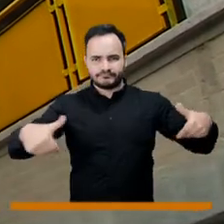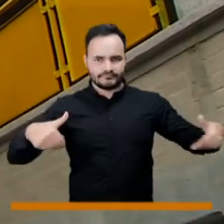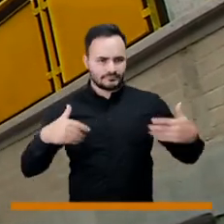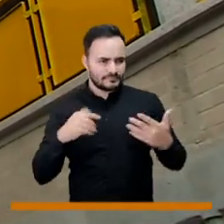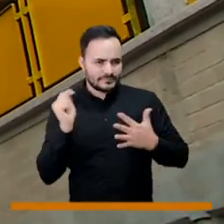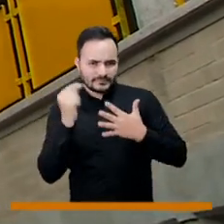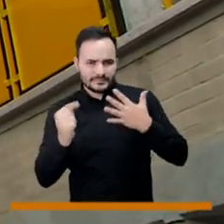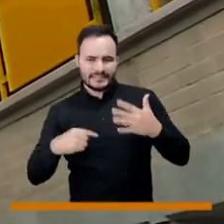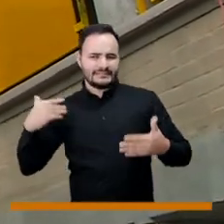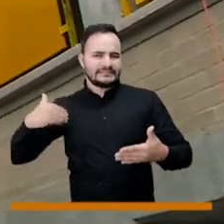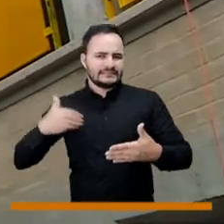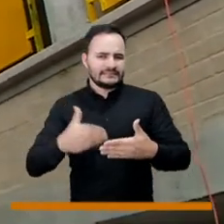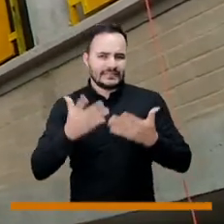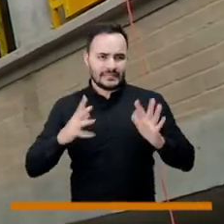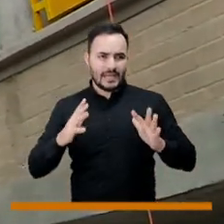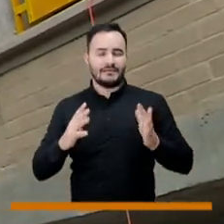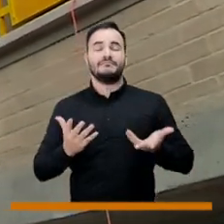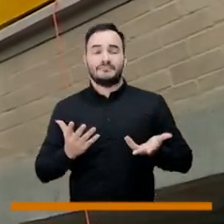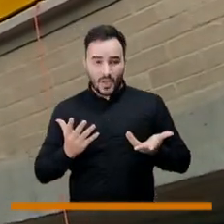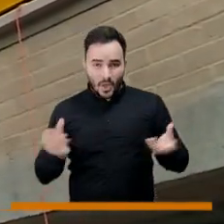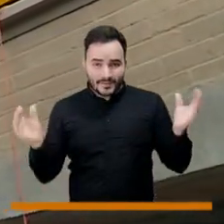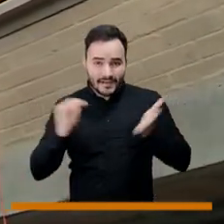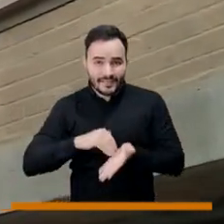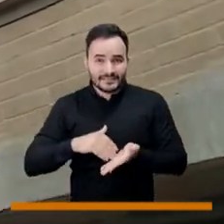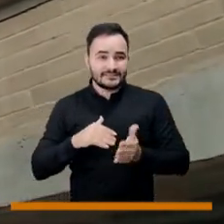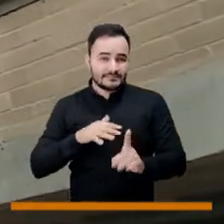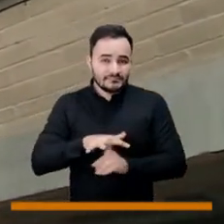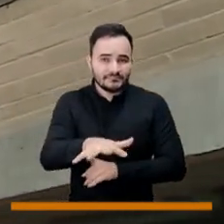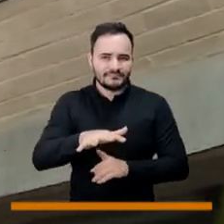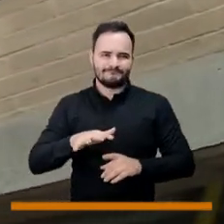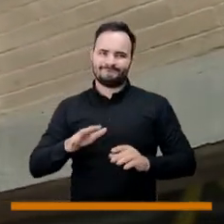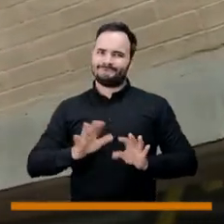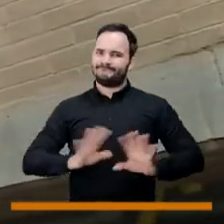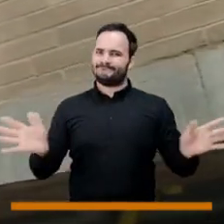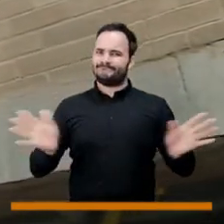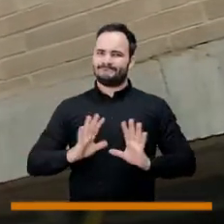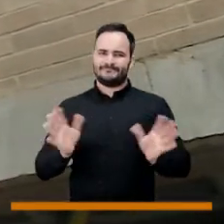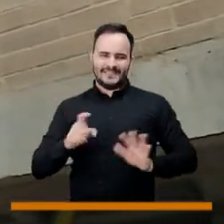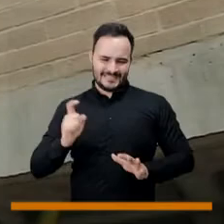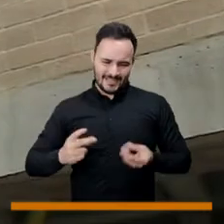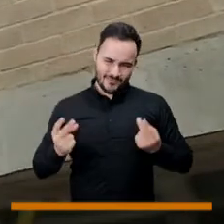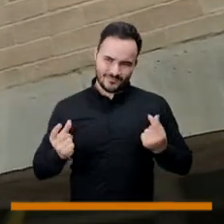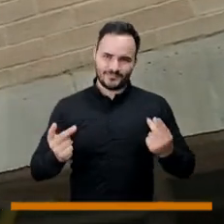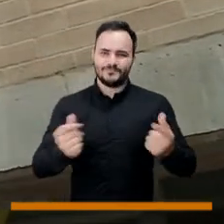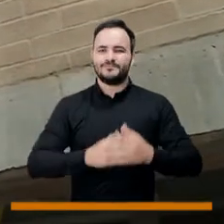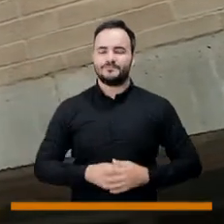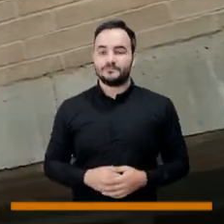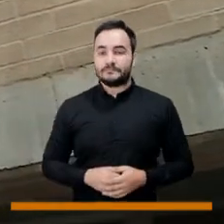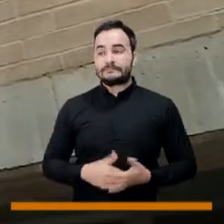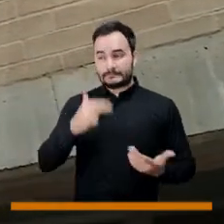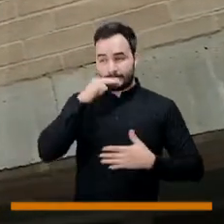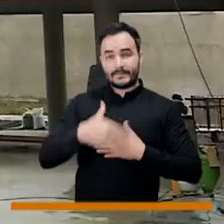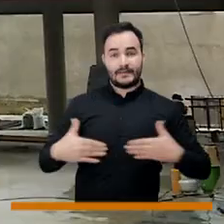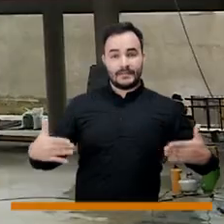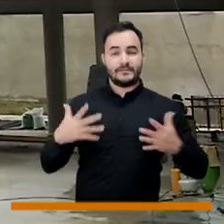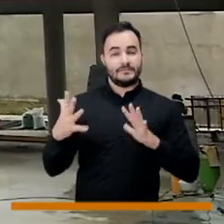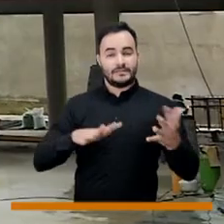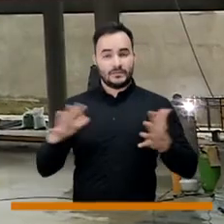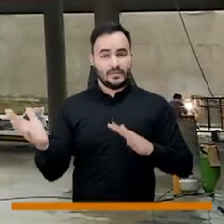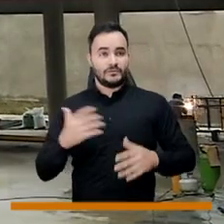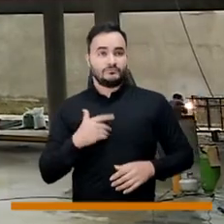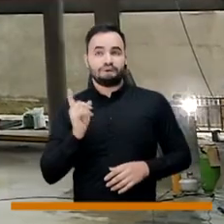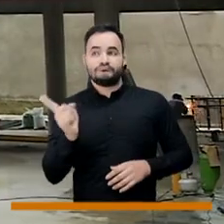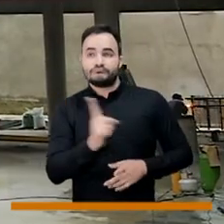afectar más a esta comunidad que hoy requiere de una obra tan importante y esos niños serán aproximadamente unos